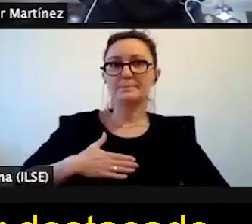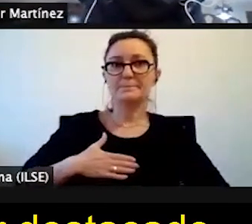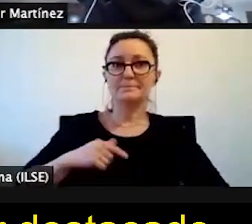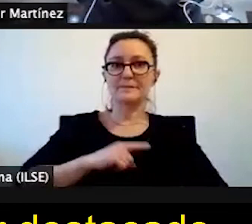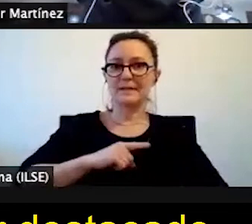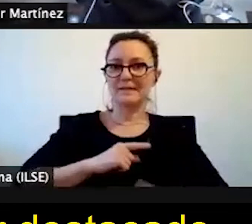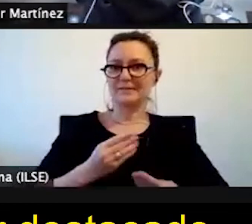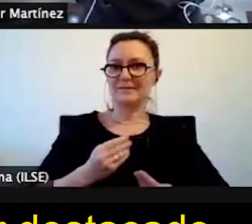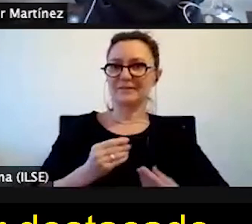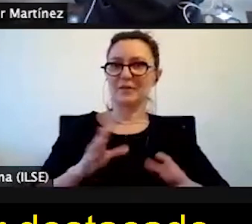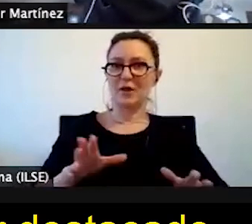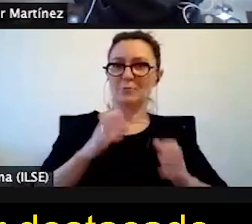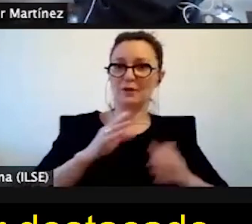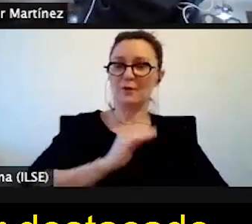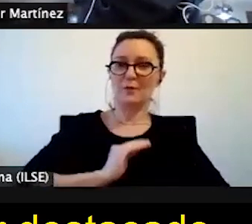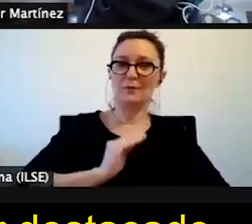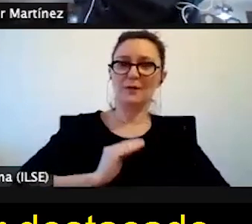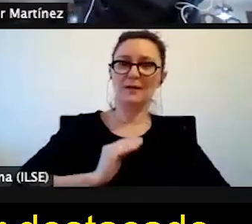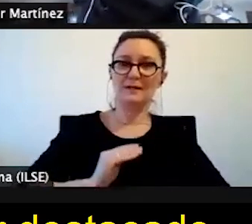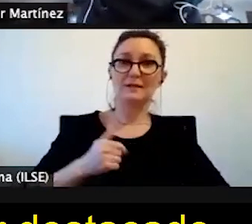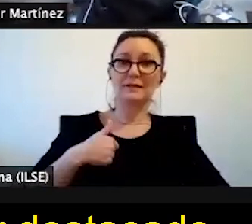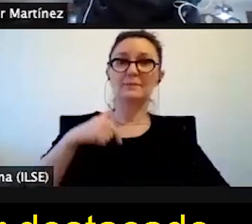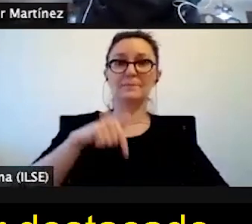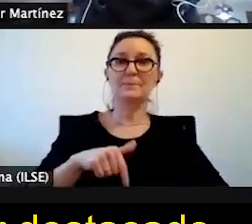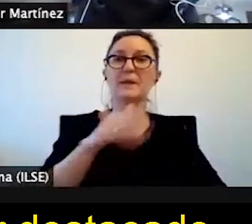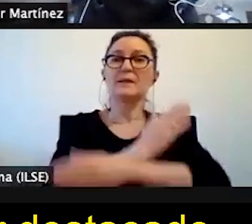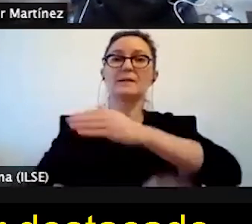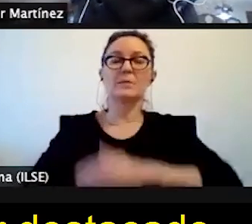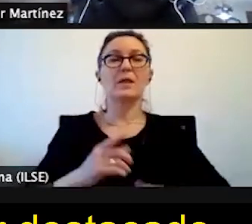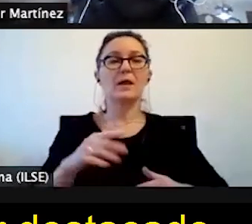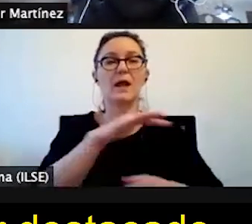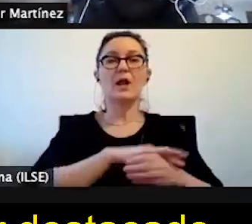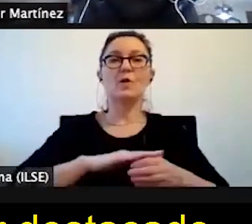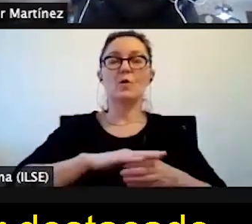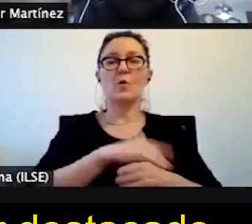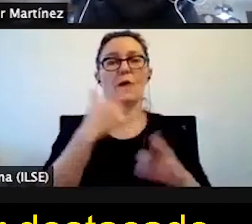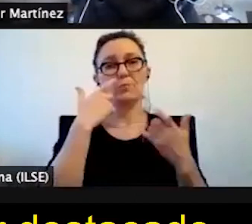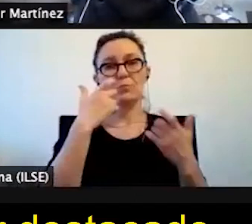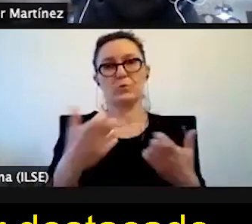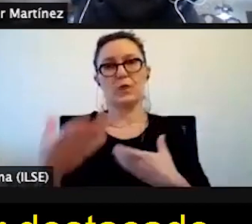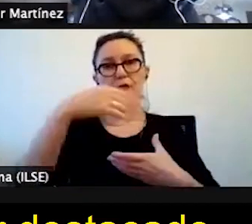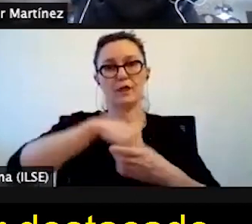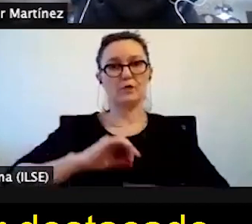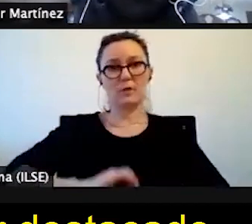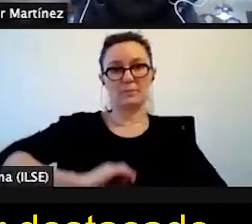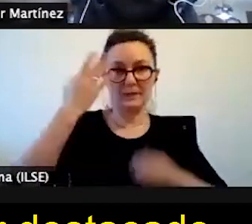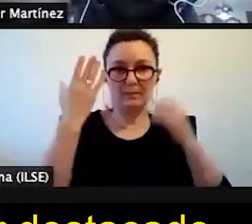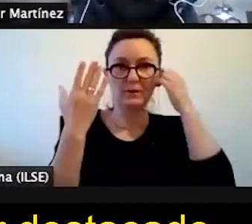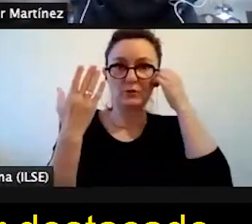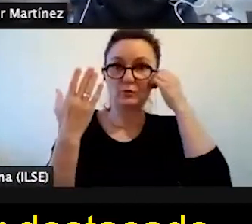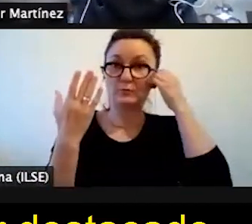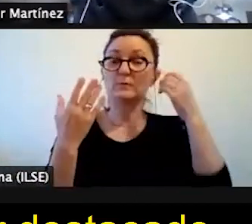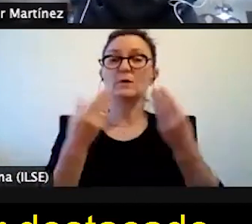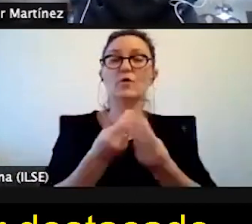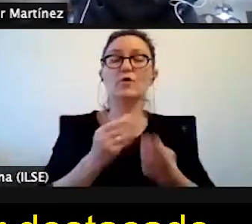continuamos trabajando para darle a la discapacidad un lugar destacado. Yo creo que el lugar que se merece dentro del emprendimiento con impacto